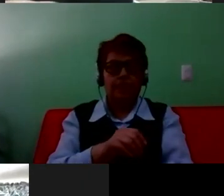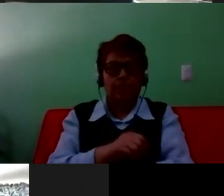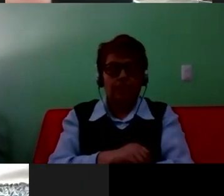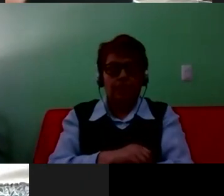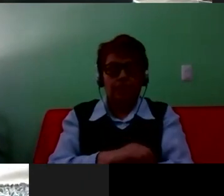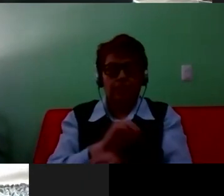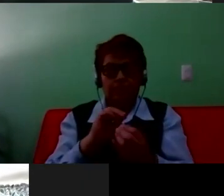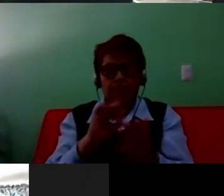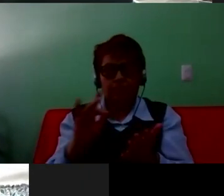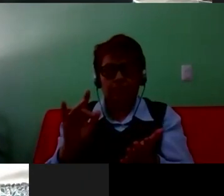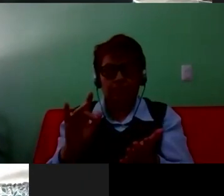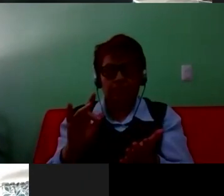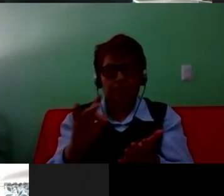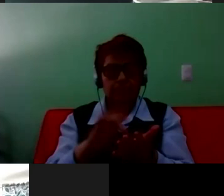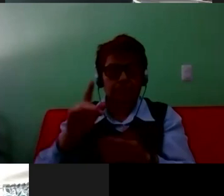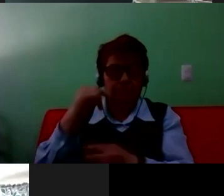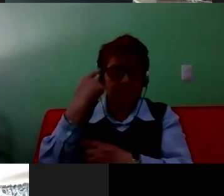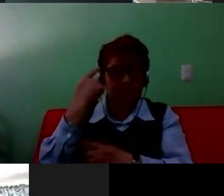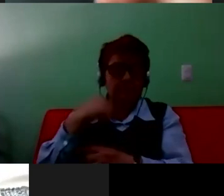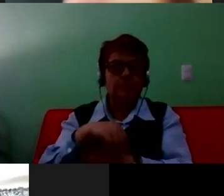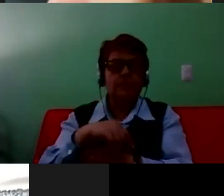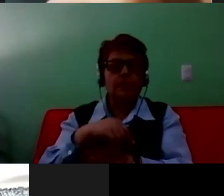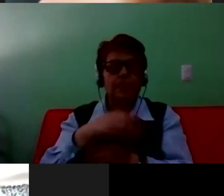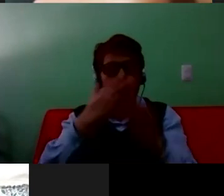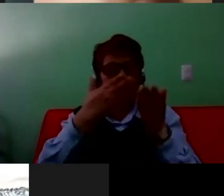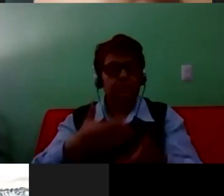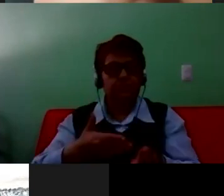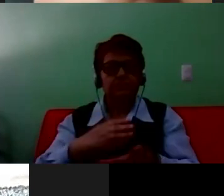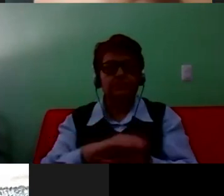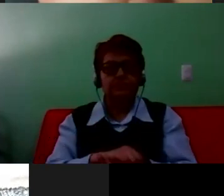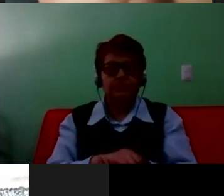Muchas gracias. El de la voz, presente.